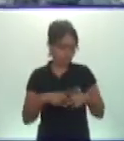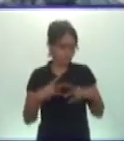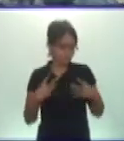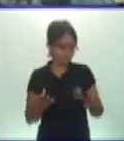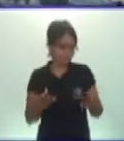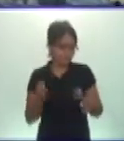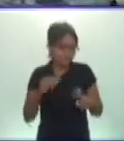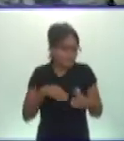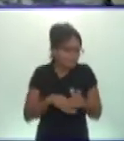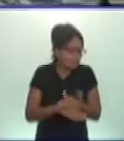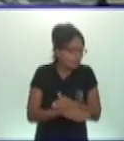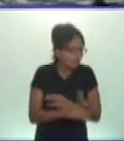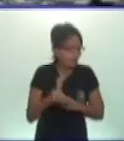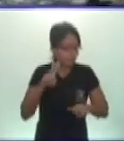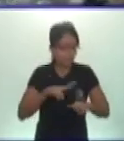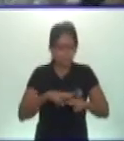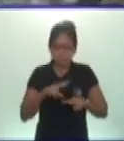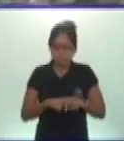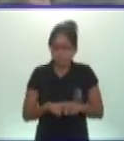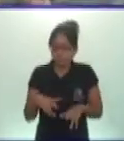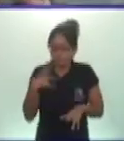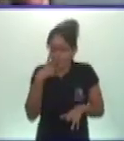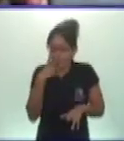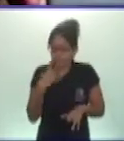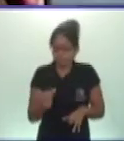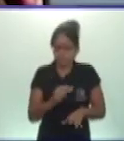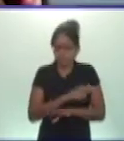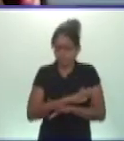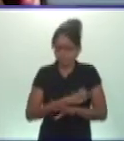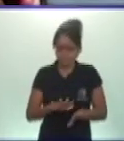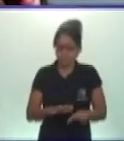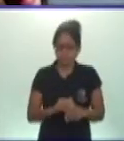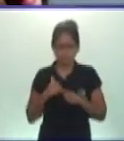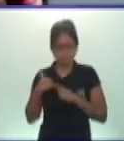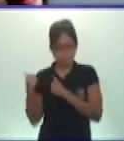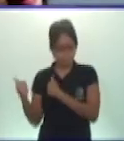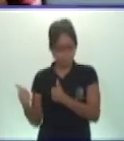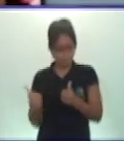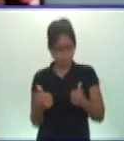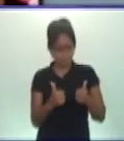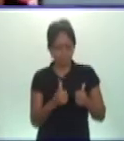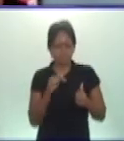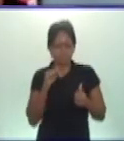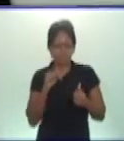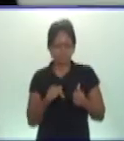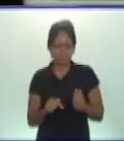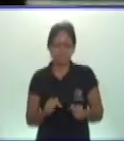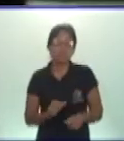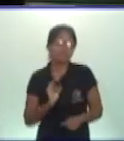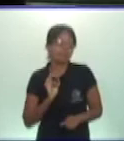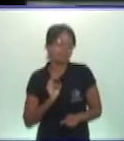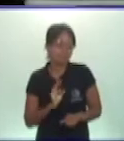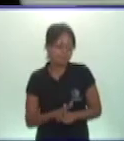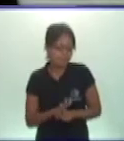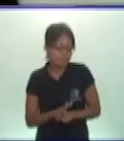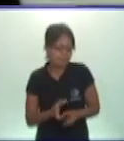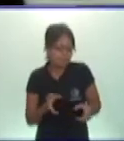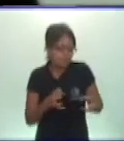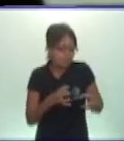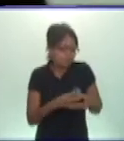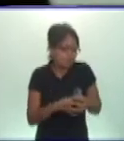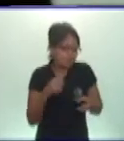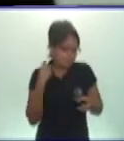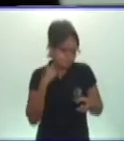bolsa de este sitio, y aquí se empezó a agrupar por lo menos 2 veces al año lo que se